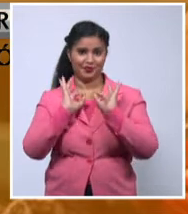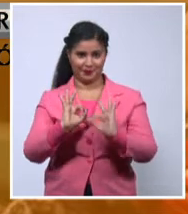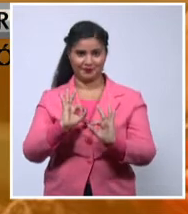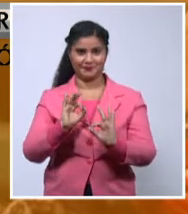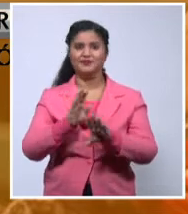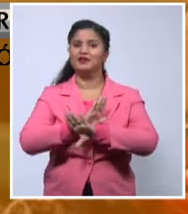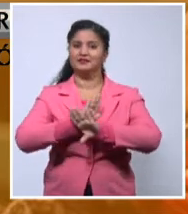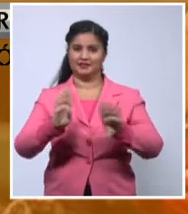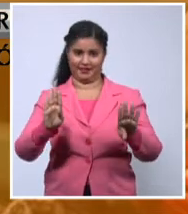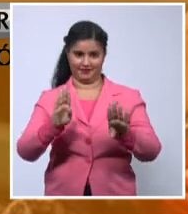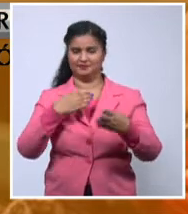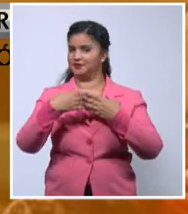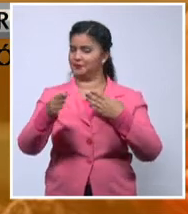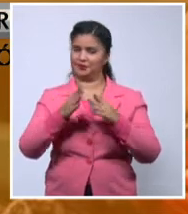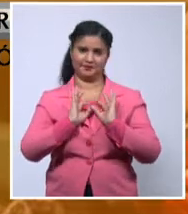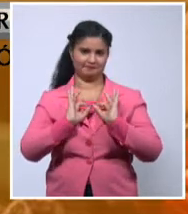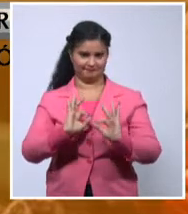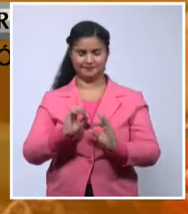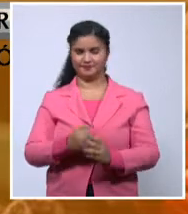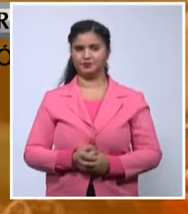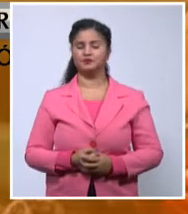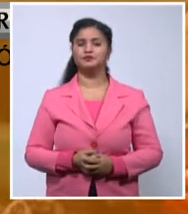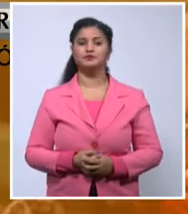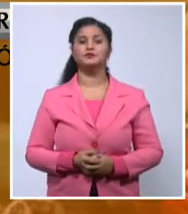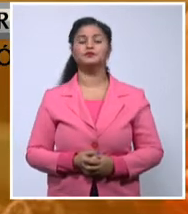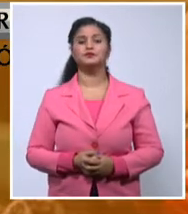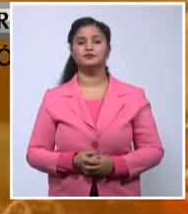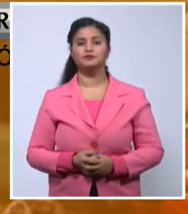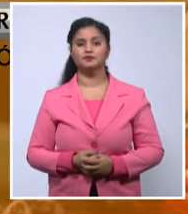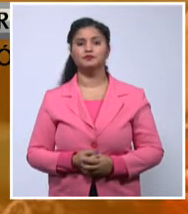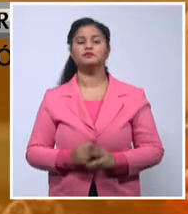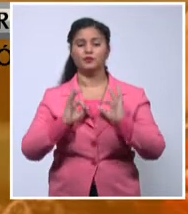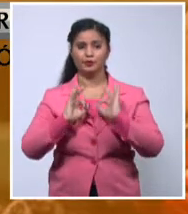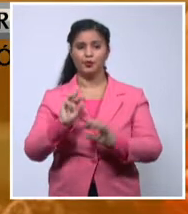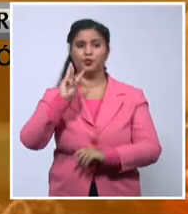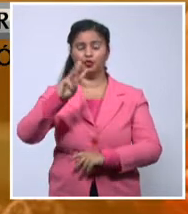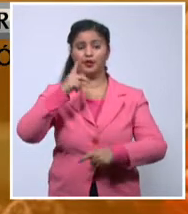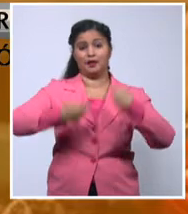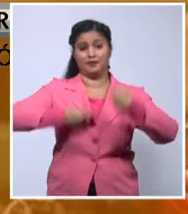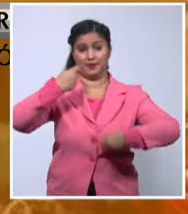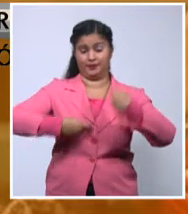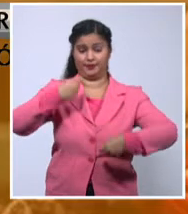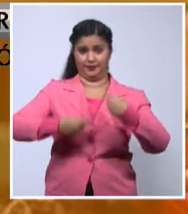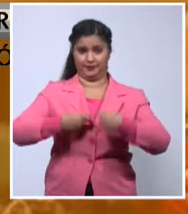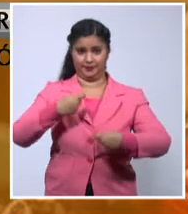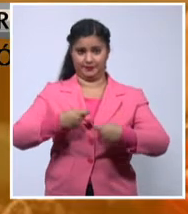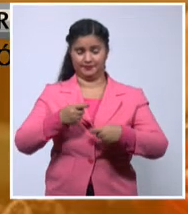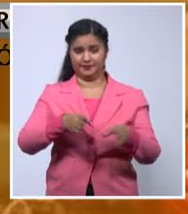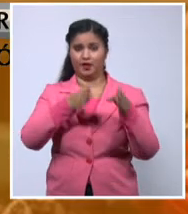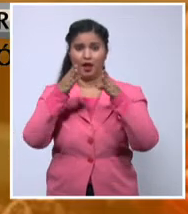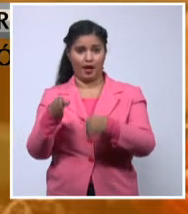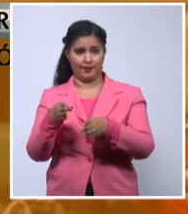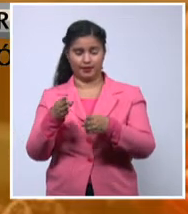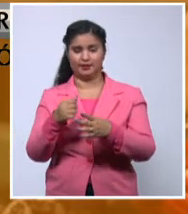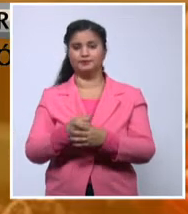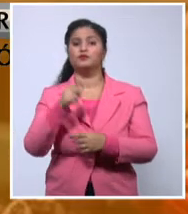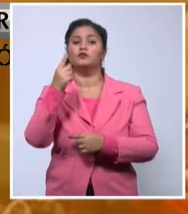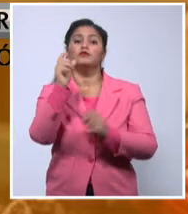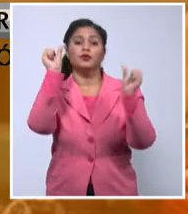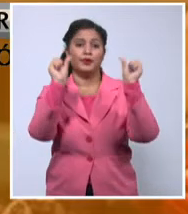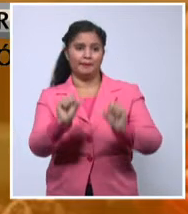dejar a la tercera ofensiva del país en tres imparables y una carrera sucia. Al bate otra vez, Daviel Gómez fue el más productivo con jonrón